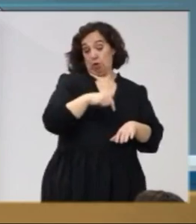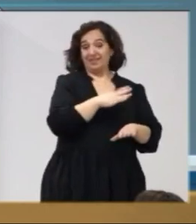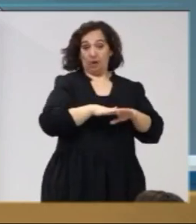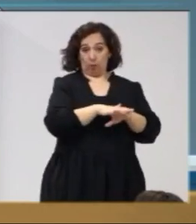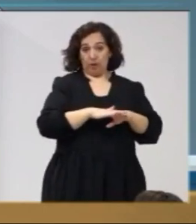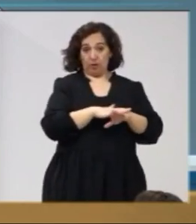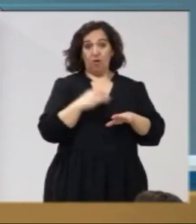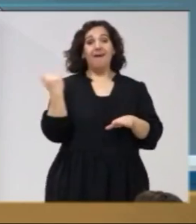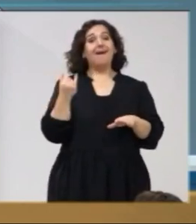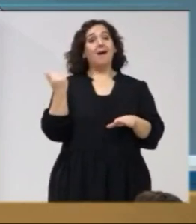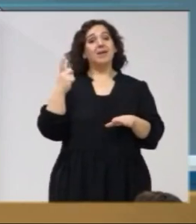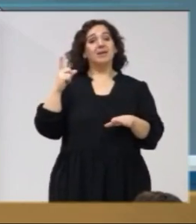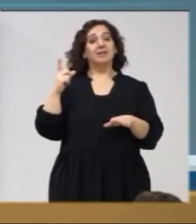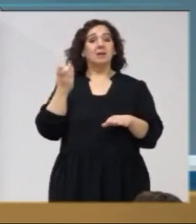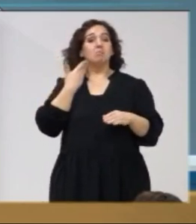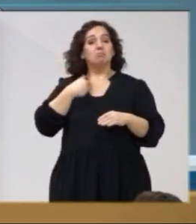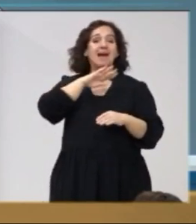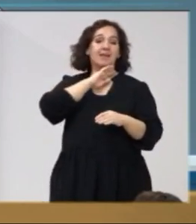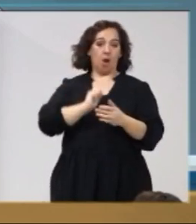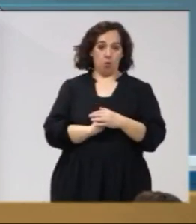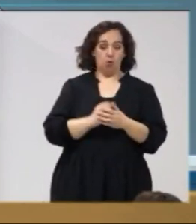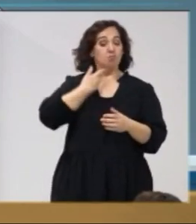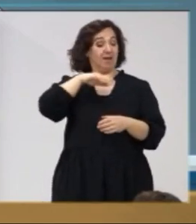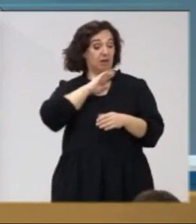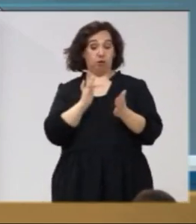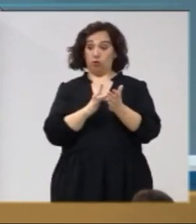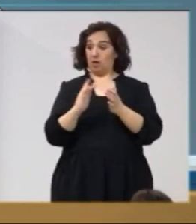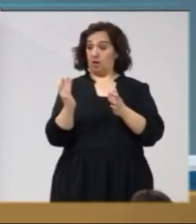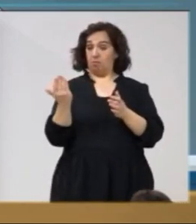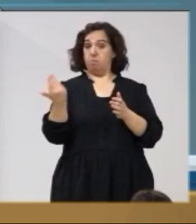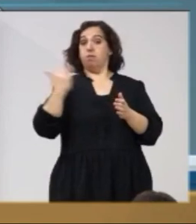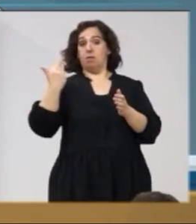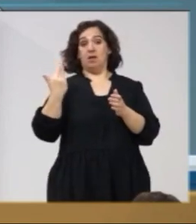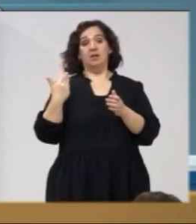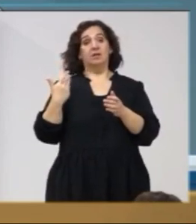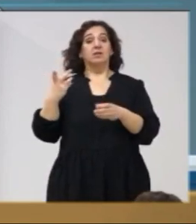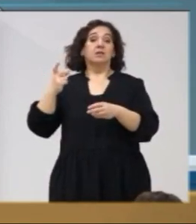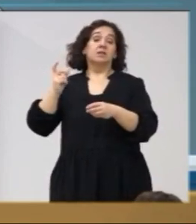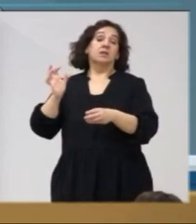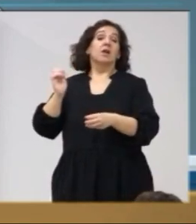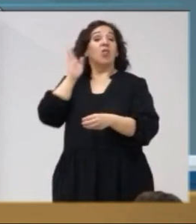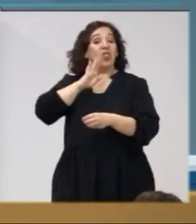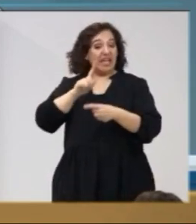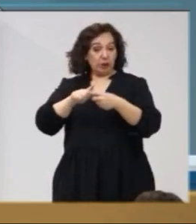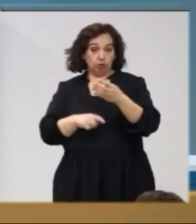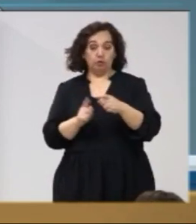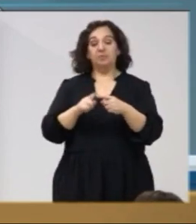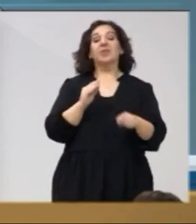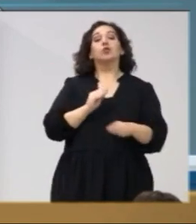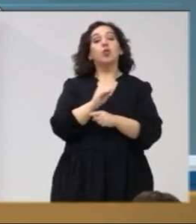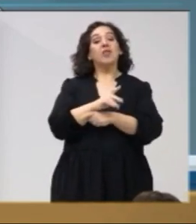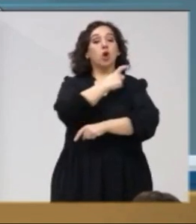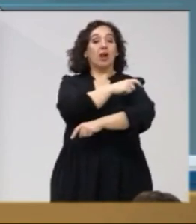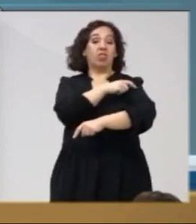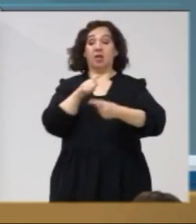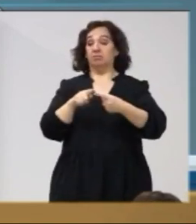Javier López Marcano, fue imputado por unos delitos que eran una subvención al Racing que